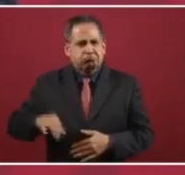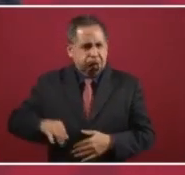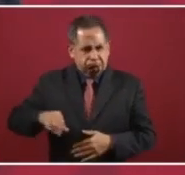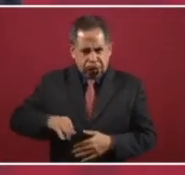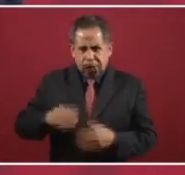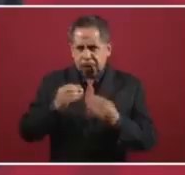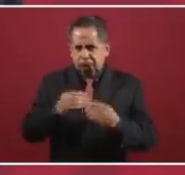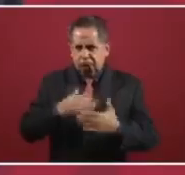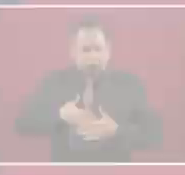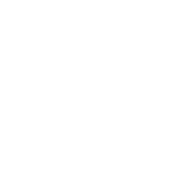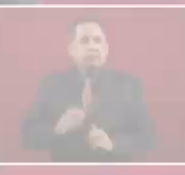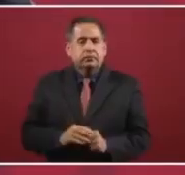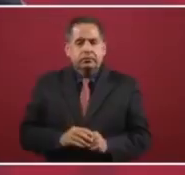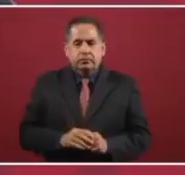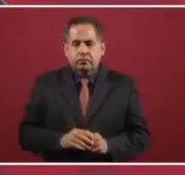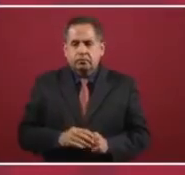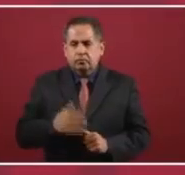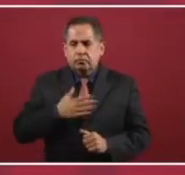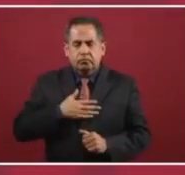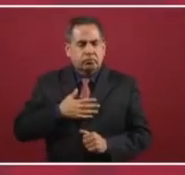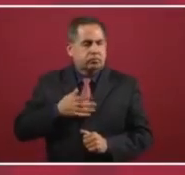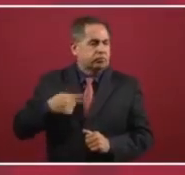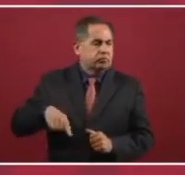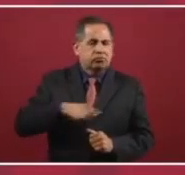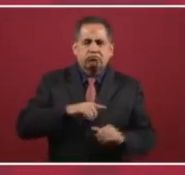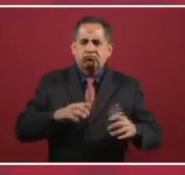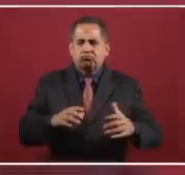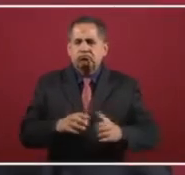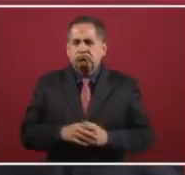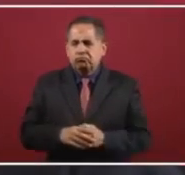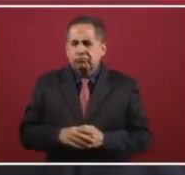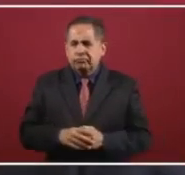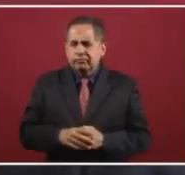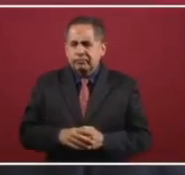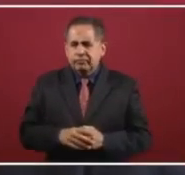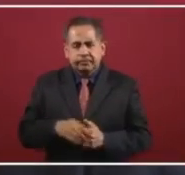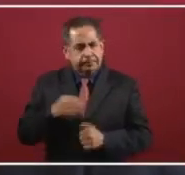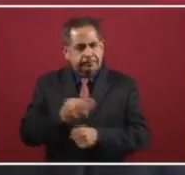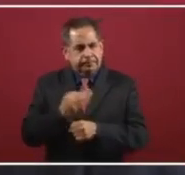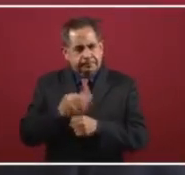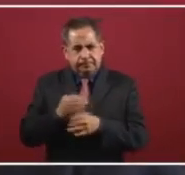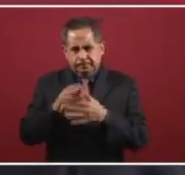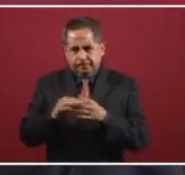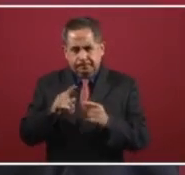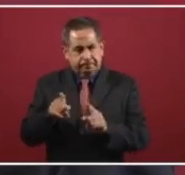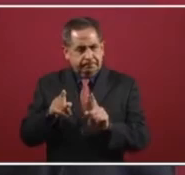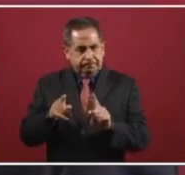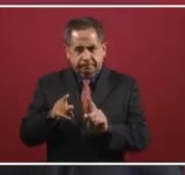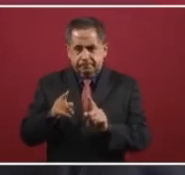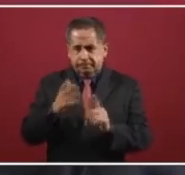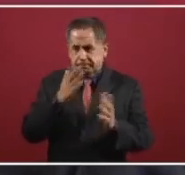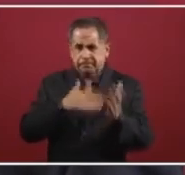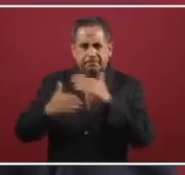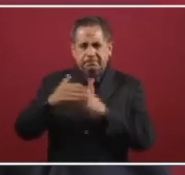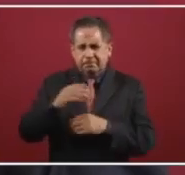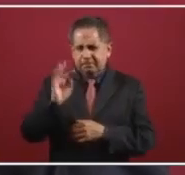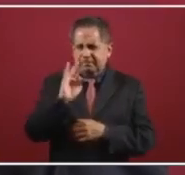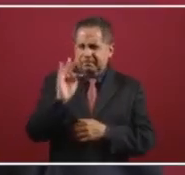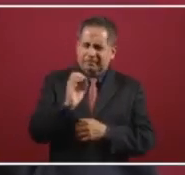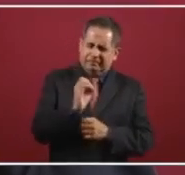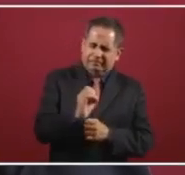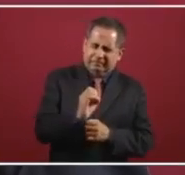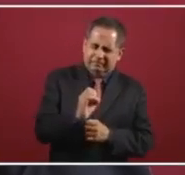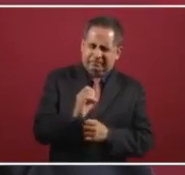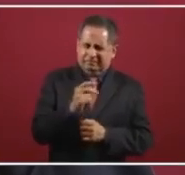hay mucha confianza estamos en una situación en la que el crecimiento puede ser cero